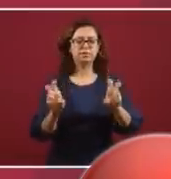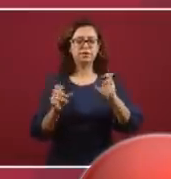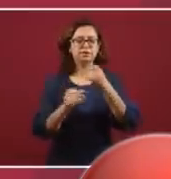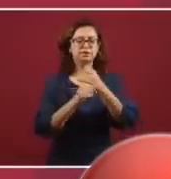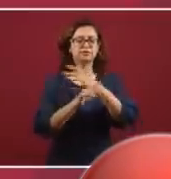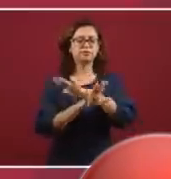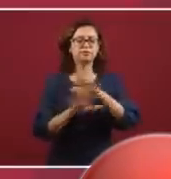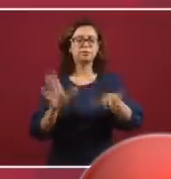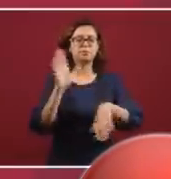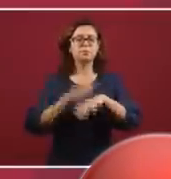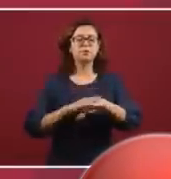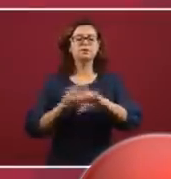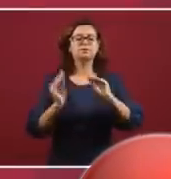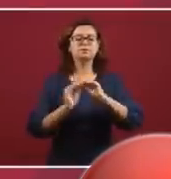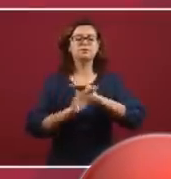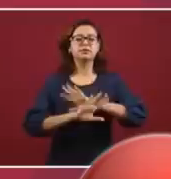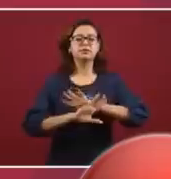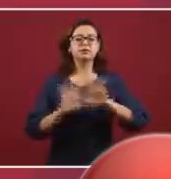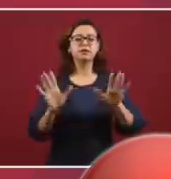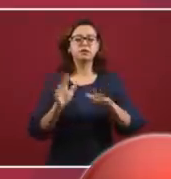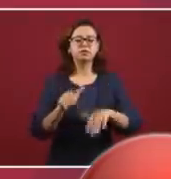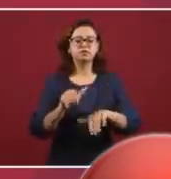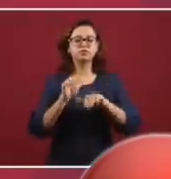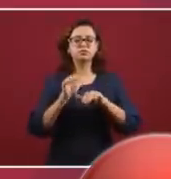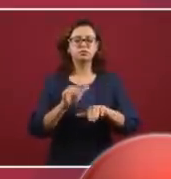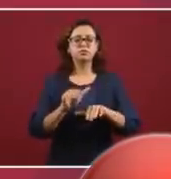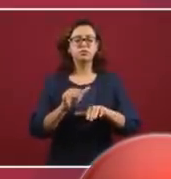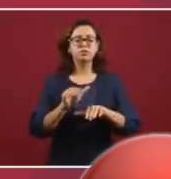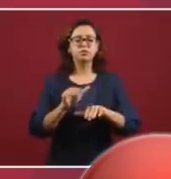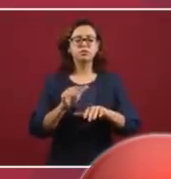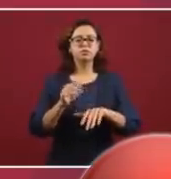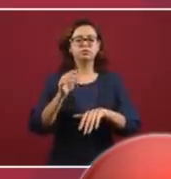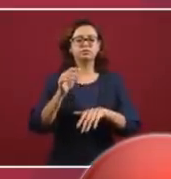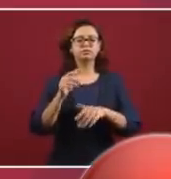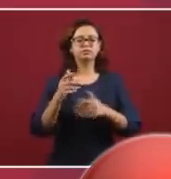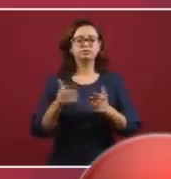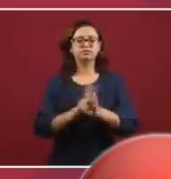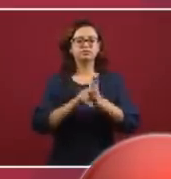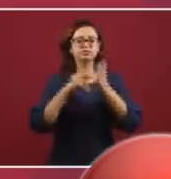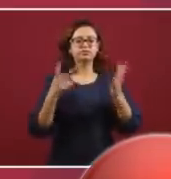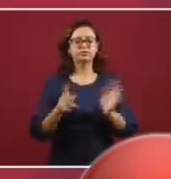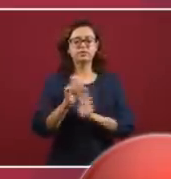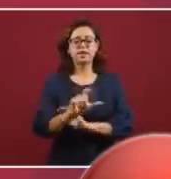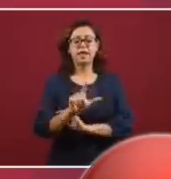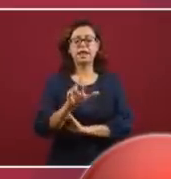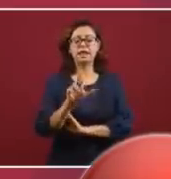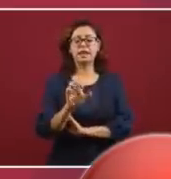para aclarar lo de la nota del periódico Reforma.